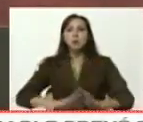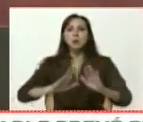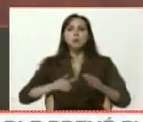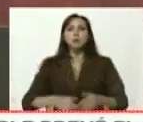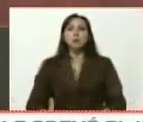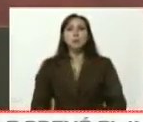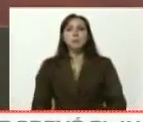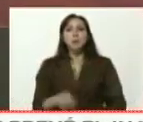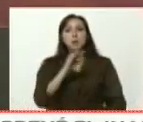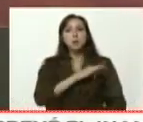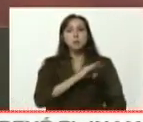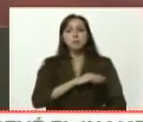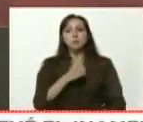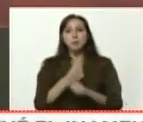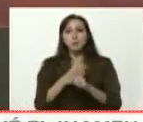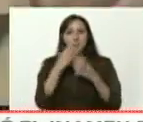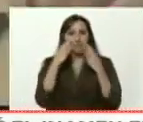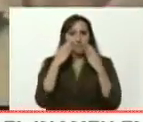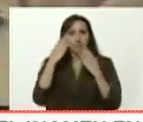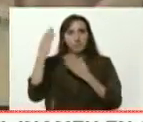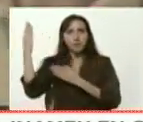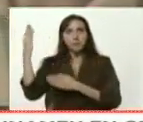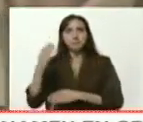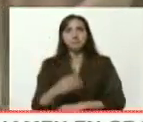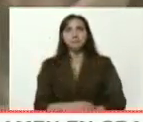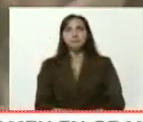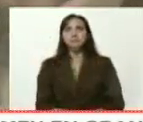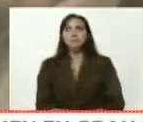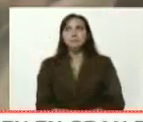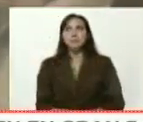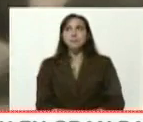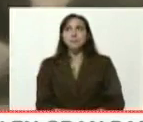trabajo especial, vamos a verlo.